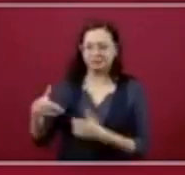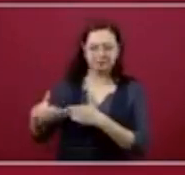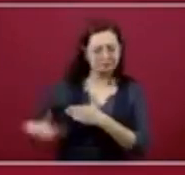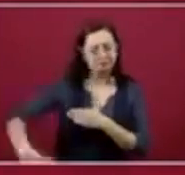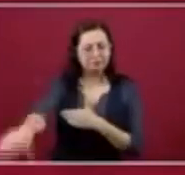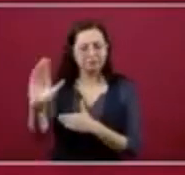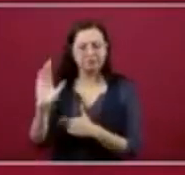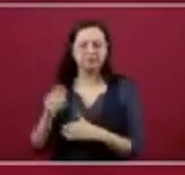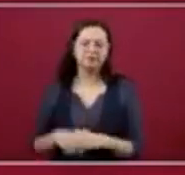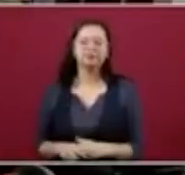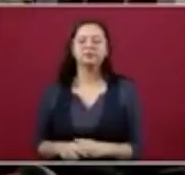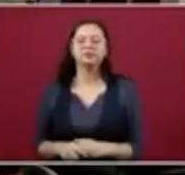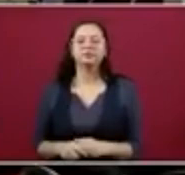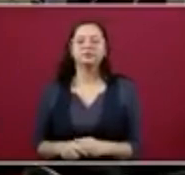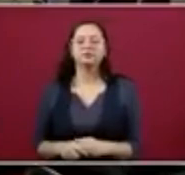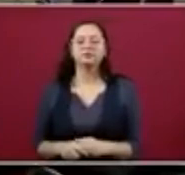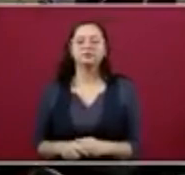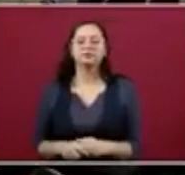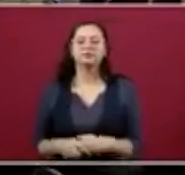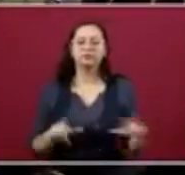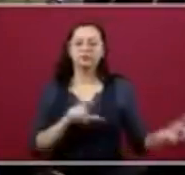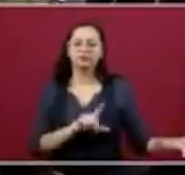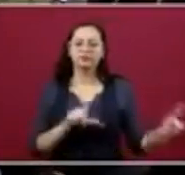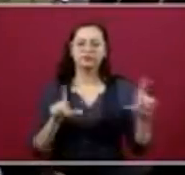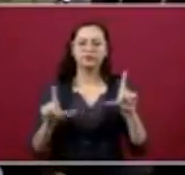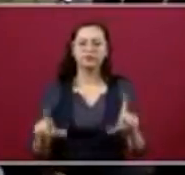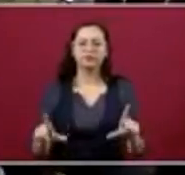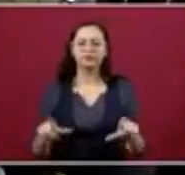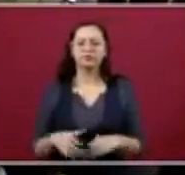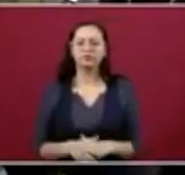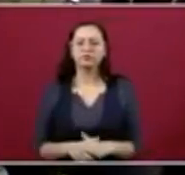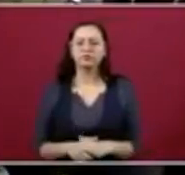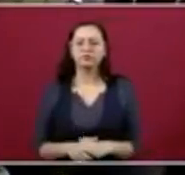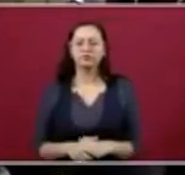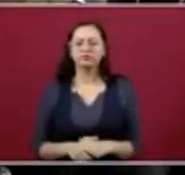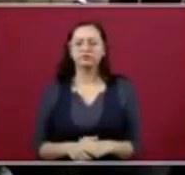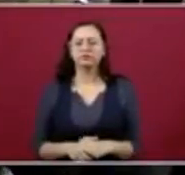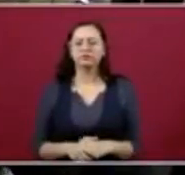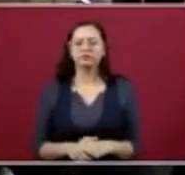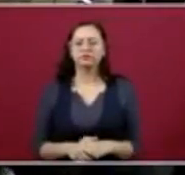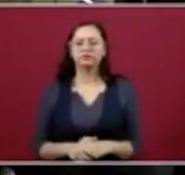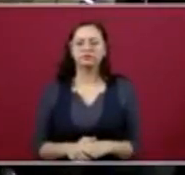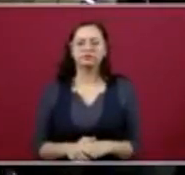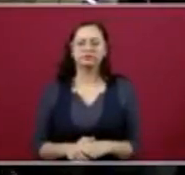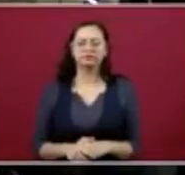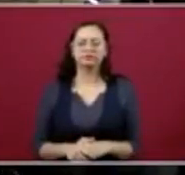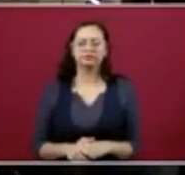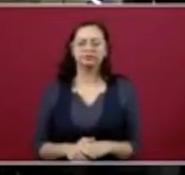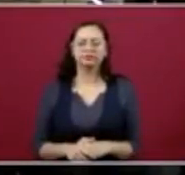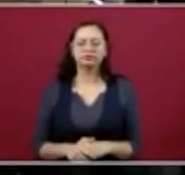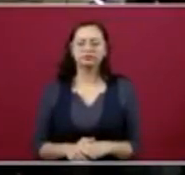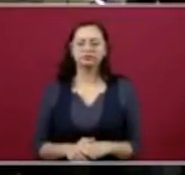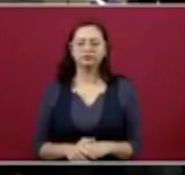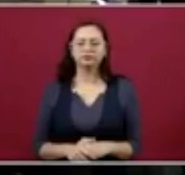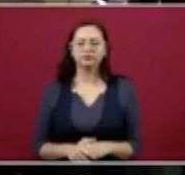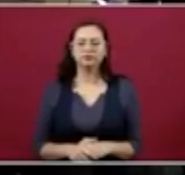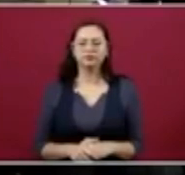Y pueden pasar a la siguiente. Y digamos, hasta llegar a